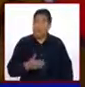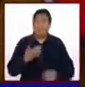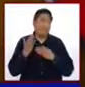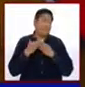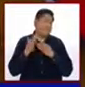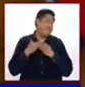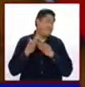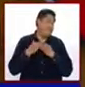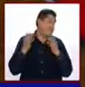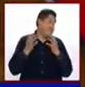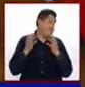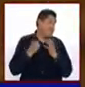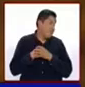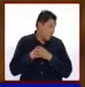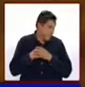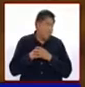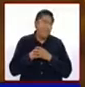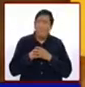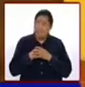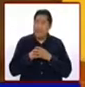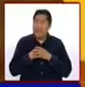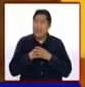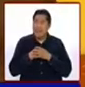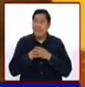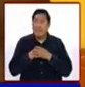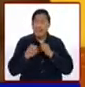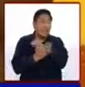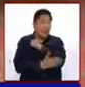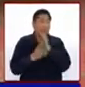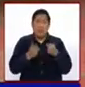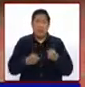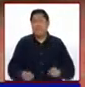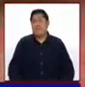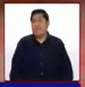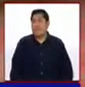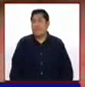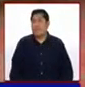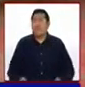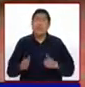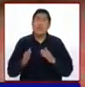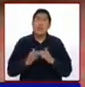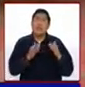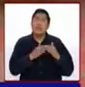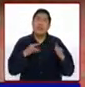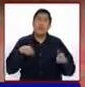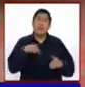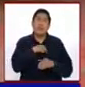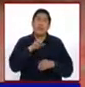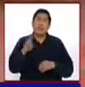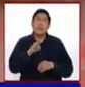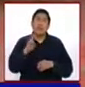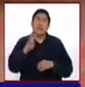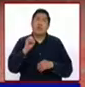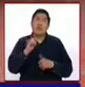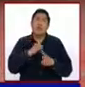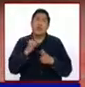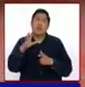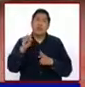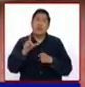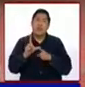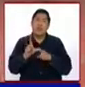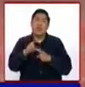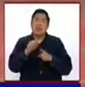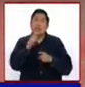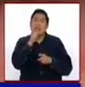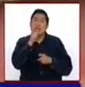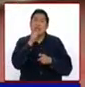Usted me ha dado una gran enseñanza hoy. Así es, así. ¿Ya? En campos, así se hace. En la ciudad nosotros estamos utilizando entre 40 y